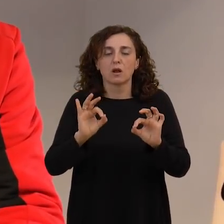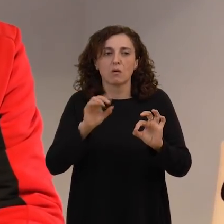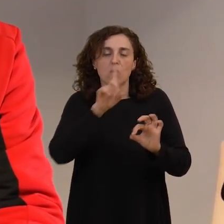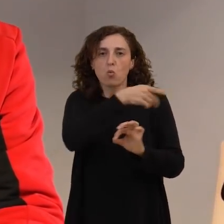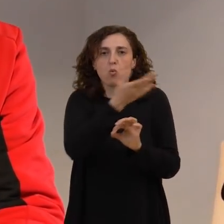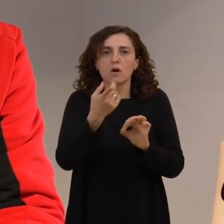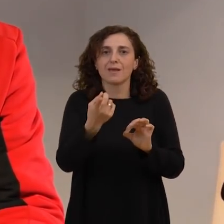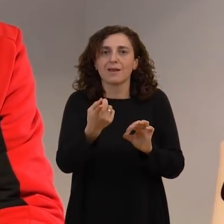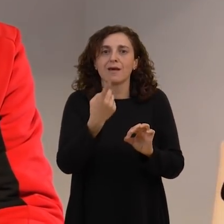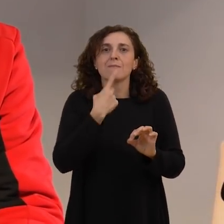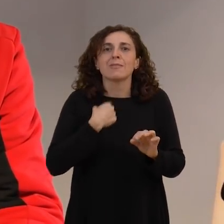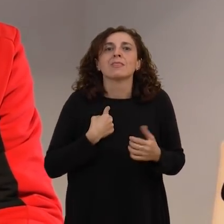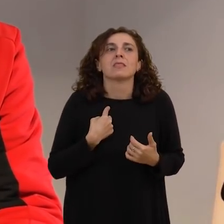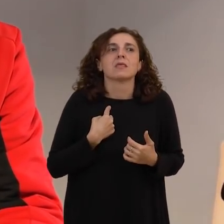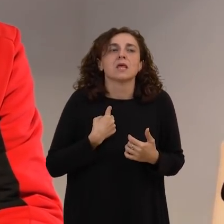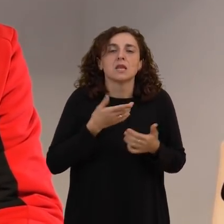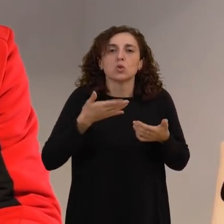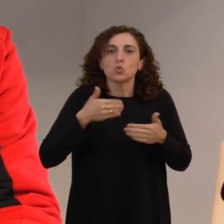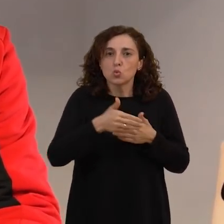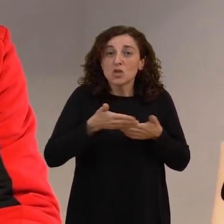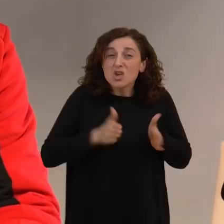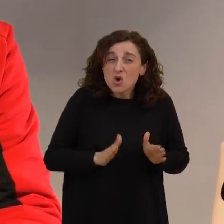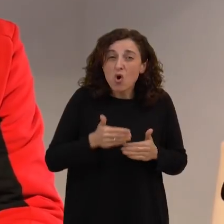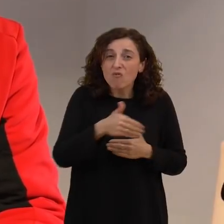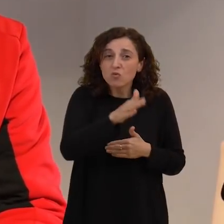te digan que tu hijo no va a oír